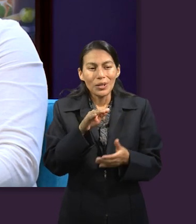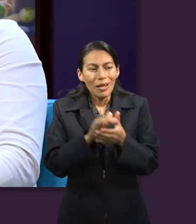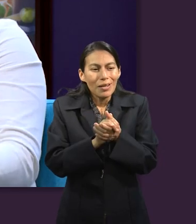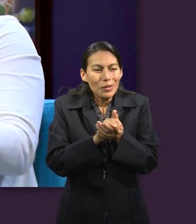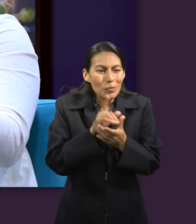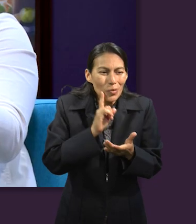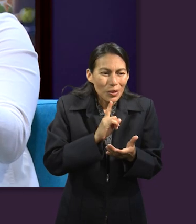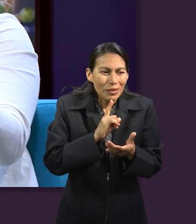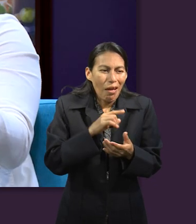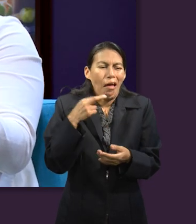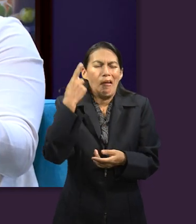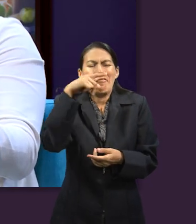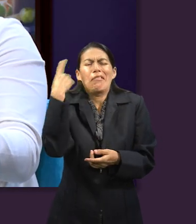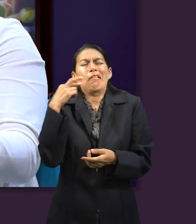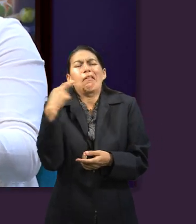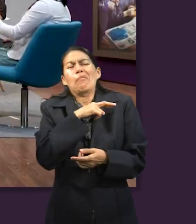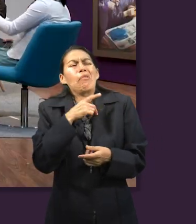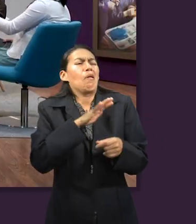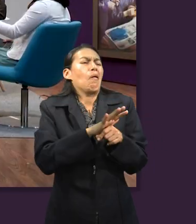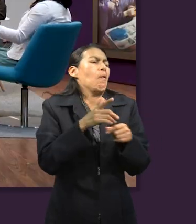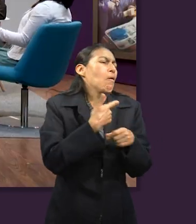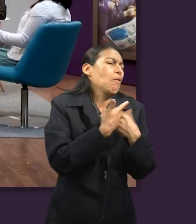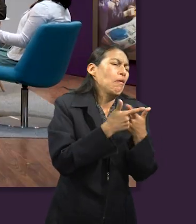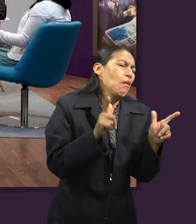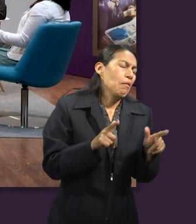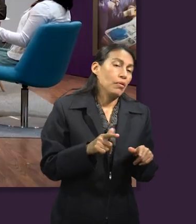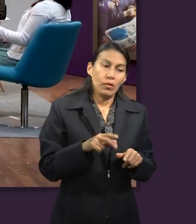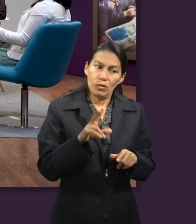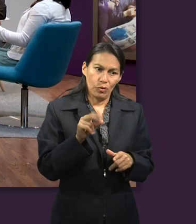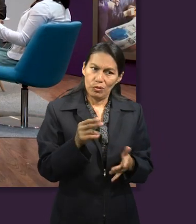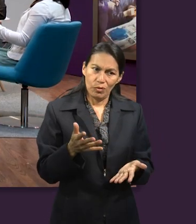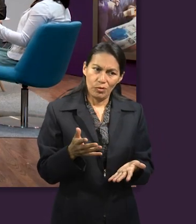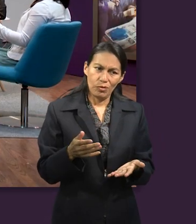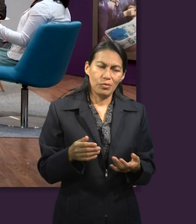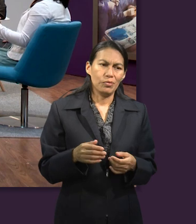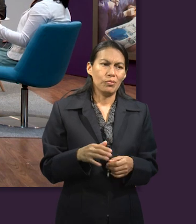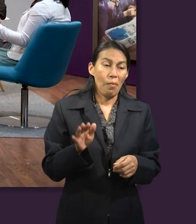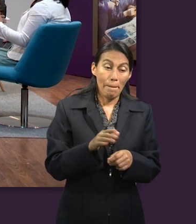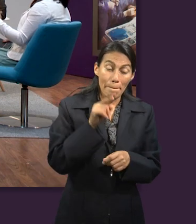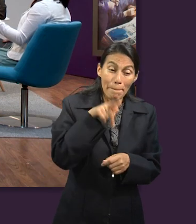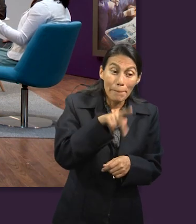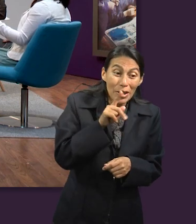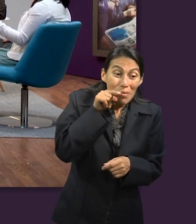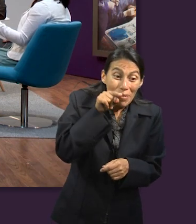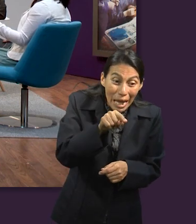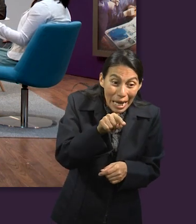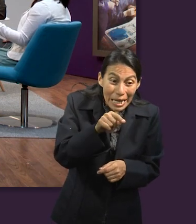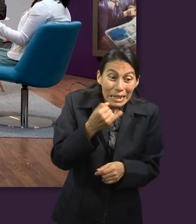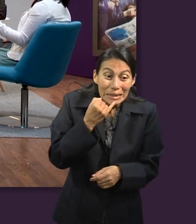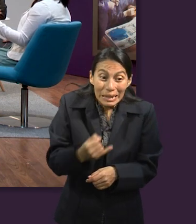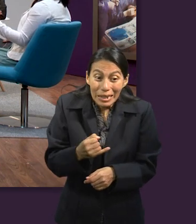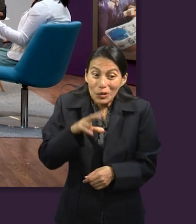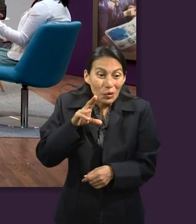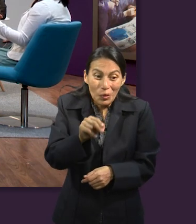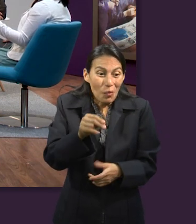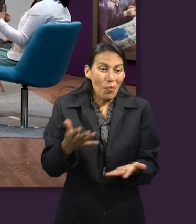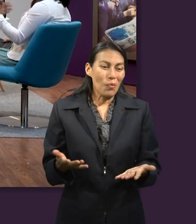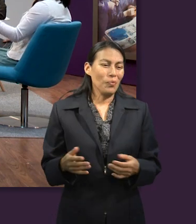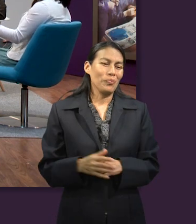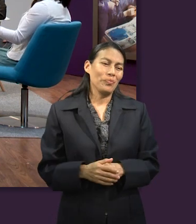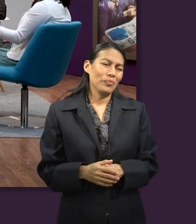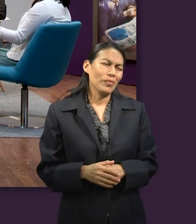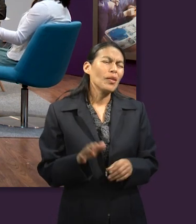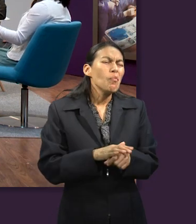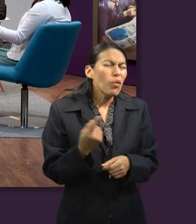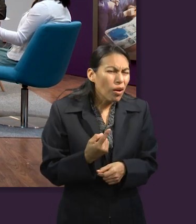cuando de por sí no es un tema que debemos tomar a la ligera no no era un tema a la ligera para él porque sus